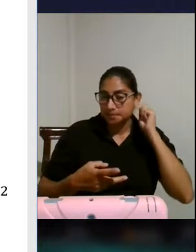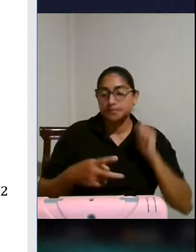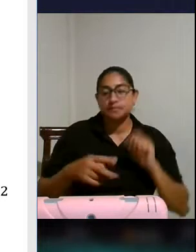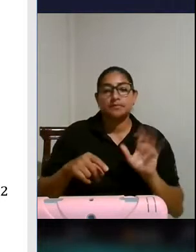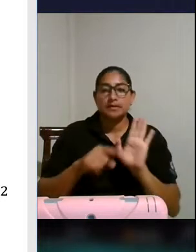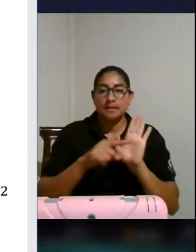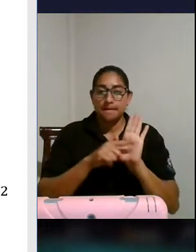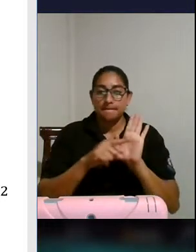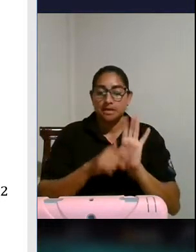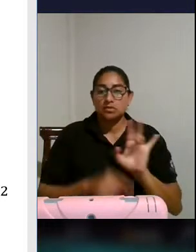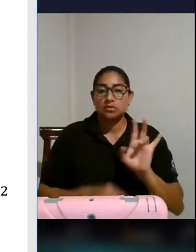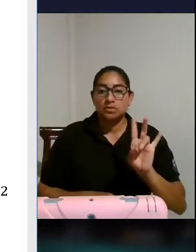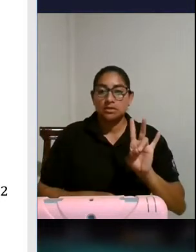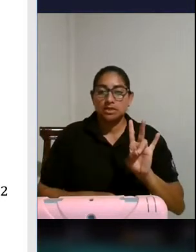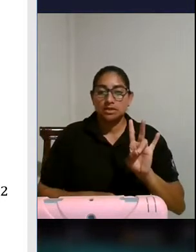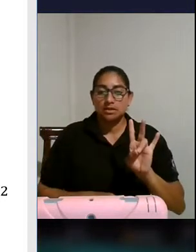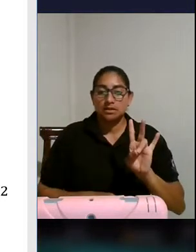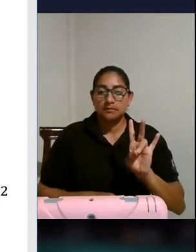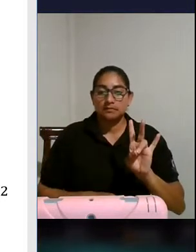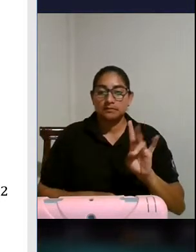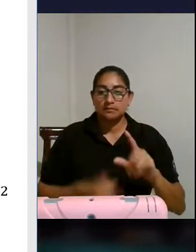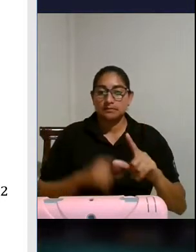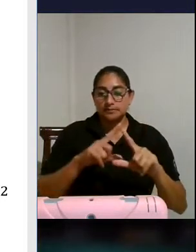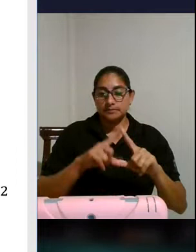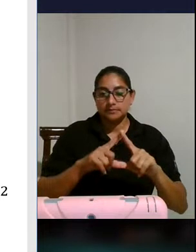menos 7 delta